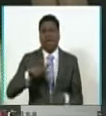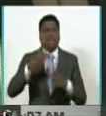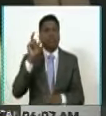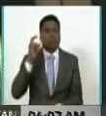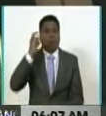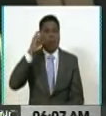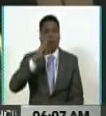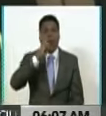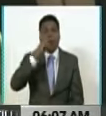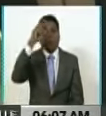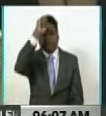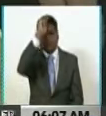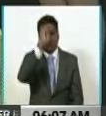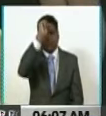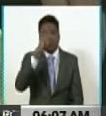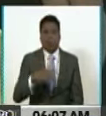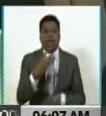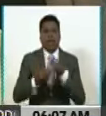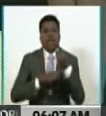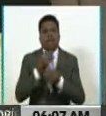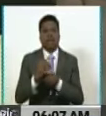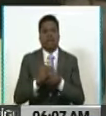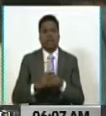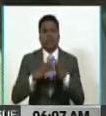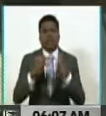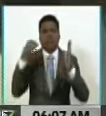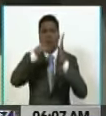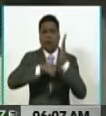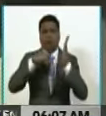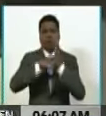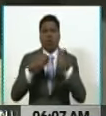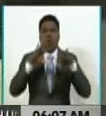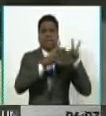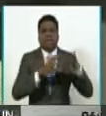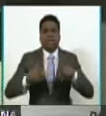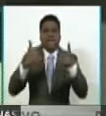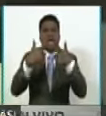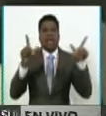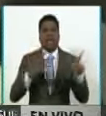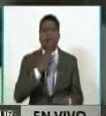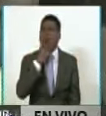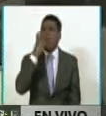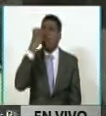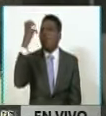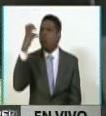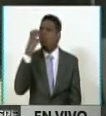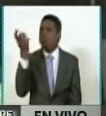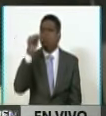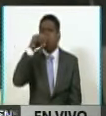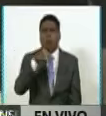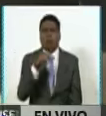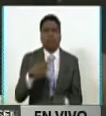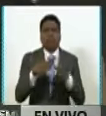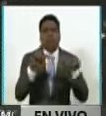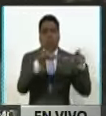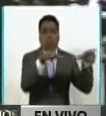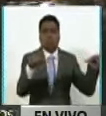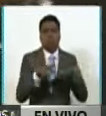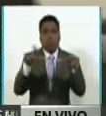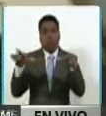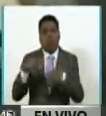general valiente que luchó por tener tierra y hombres libres. El grito de Zamora sigue sonando actualmente en todos los rincones del